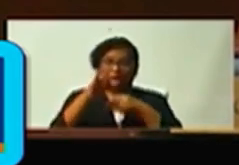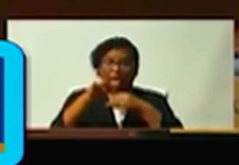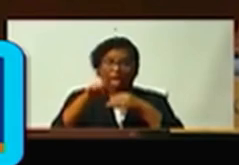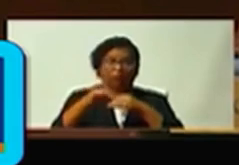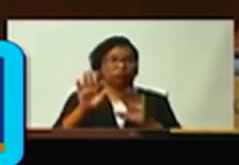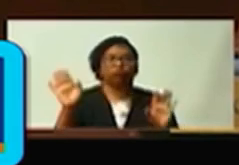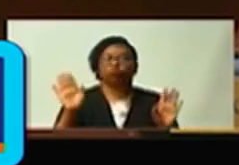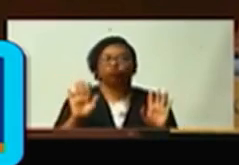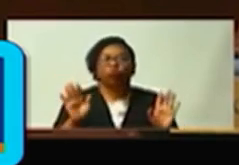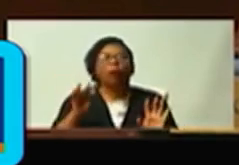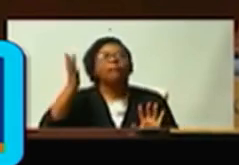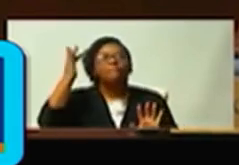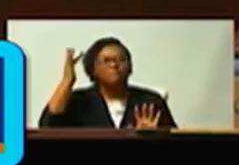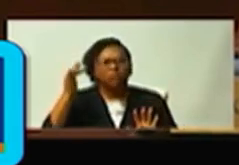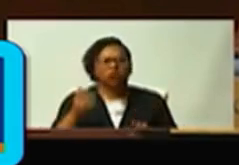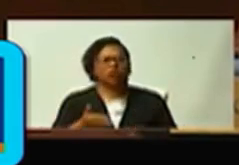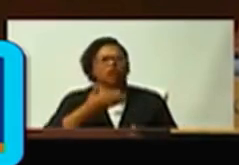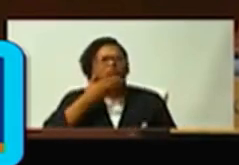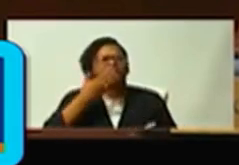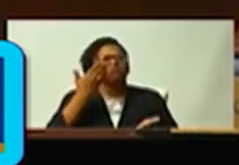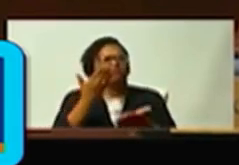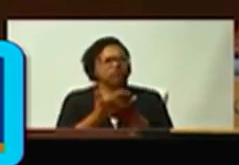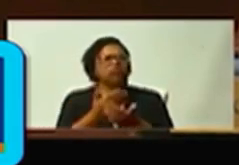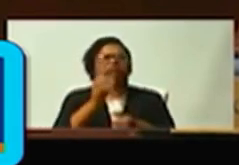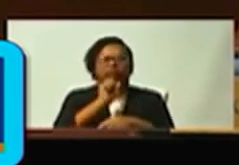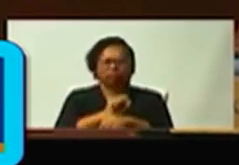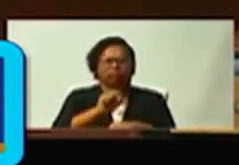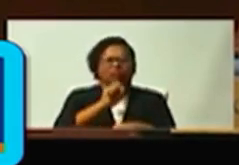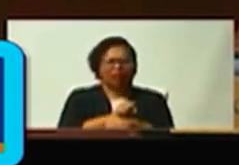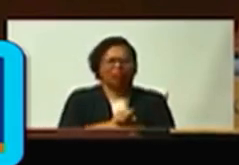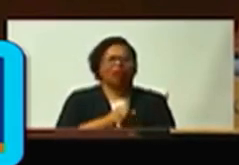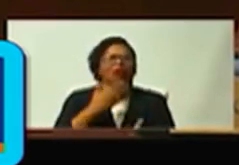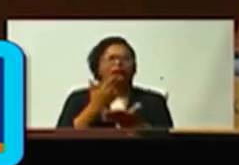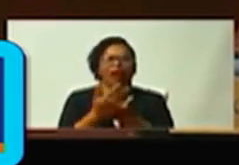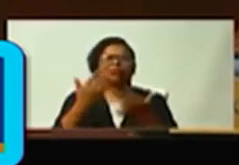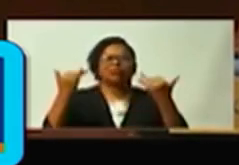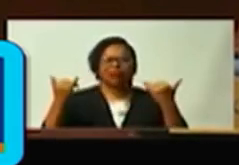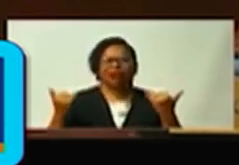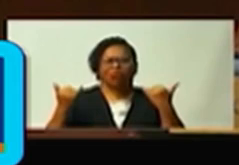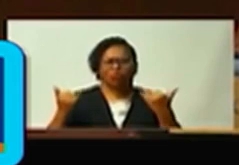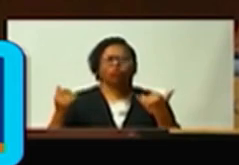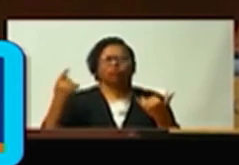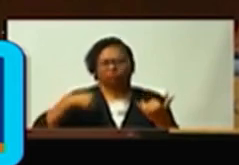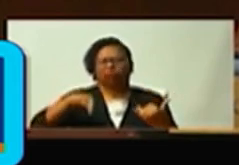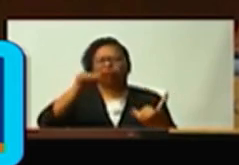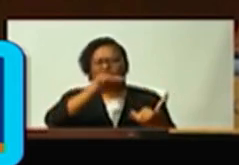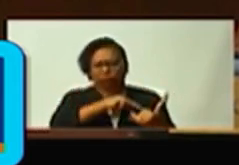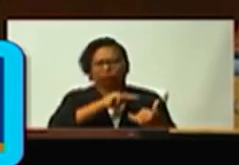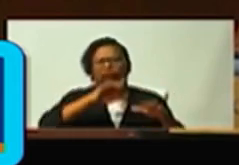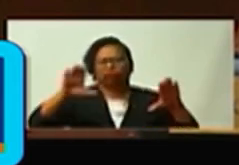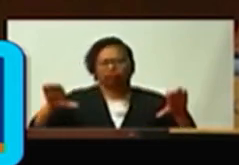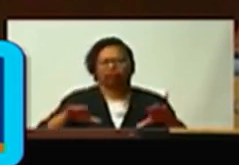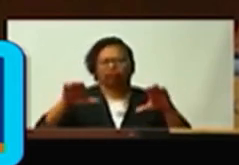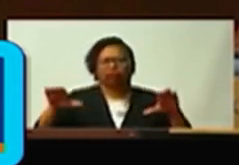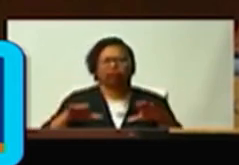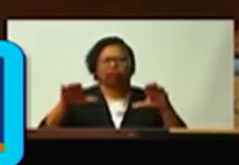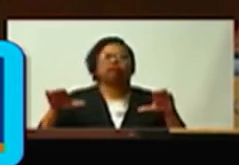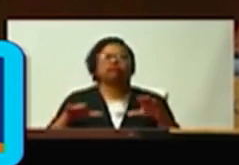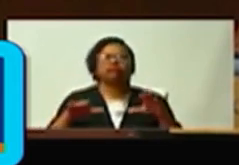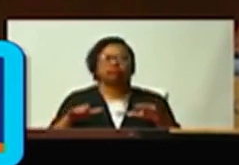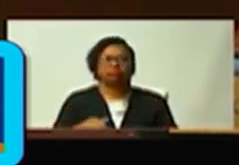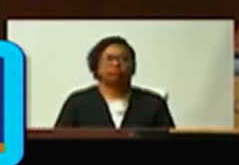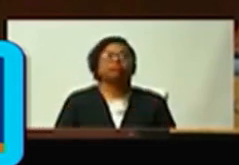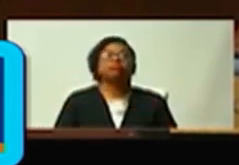en la primera parte del año legislativo, que comenzó con la primera legislatura, que a su vez fue ampliada